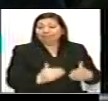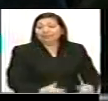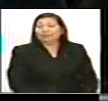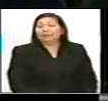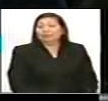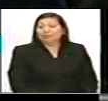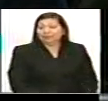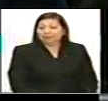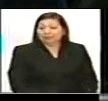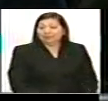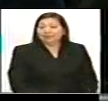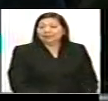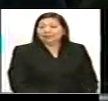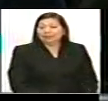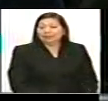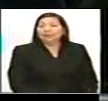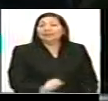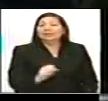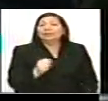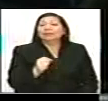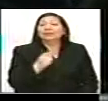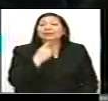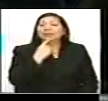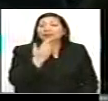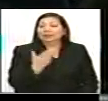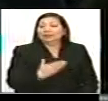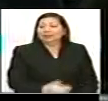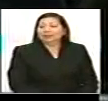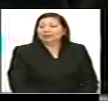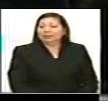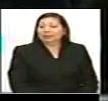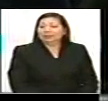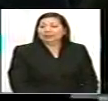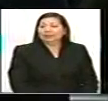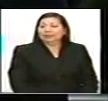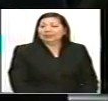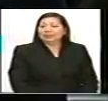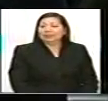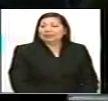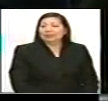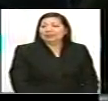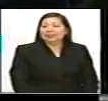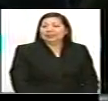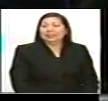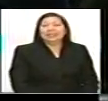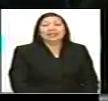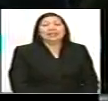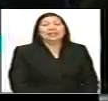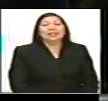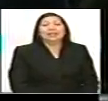que hay lugares donde no hay. Claro. Así es, así, claro, así. O sea.